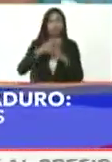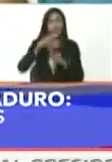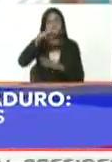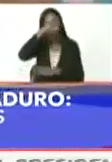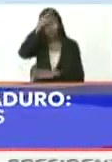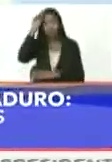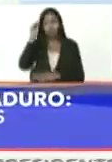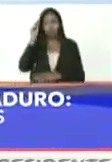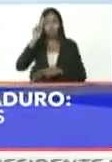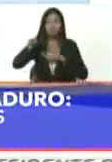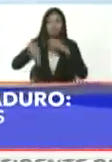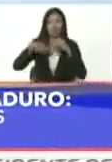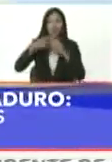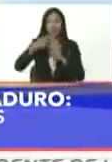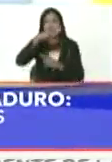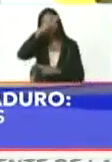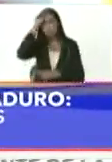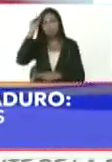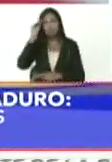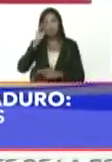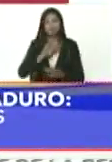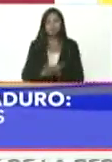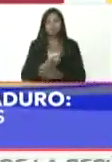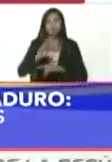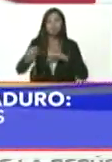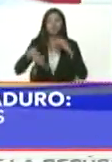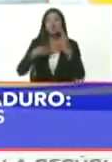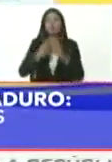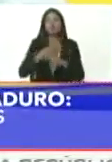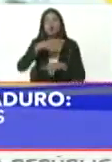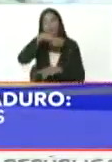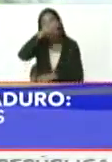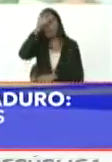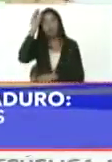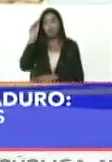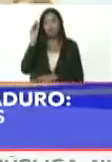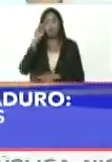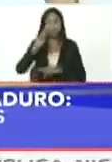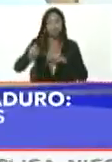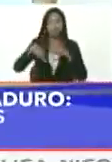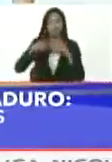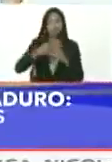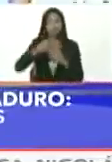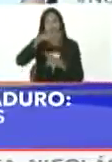no, vamos a decírselo en inglés. No more Trump. No more Trump.